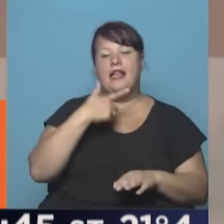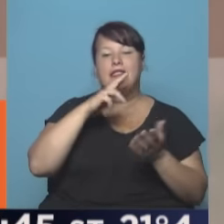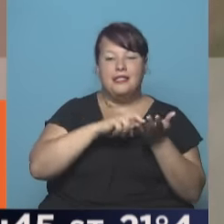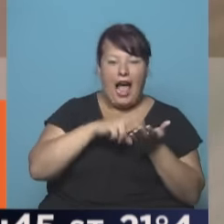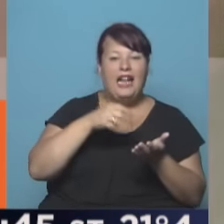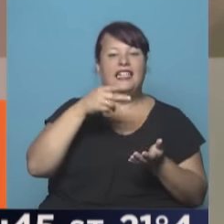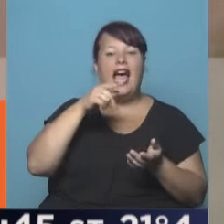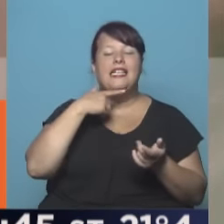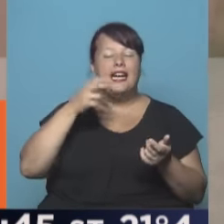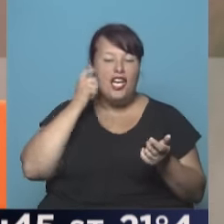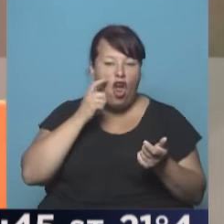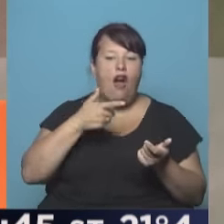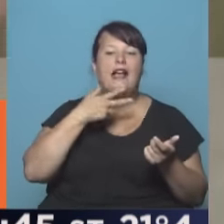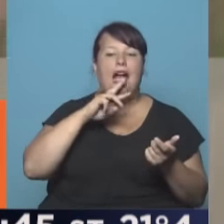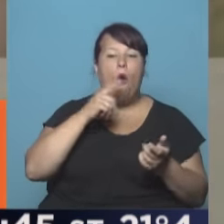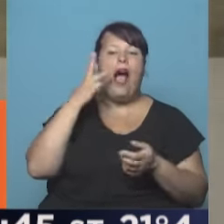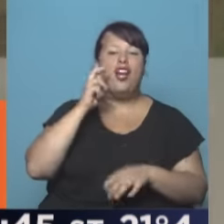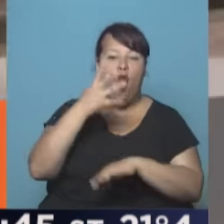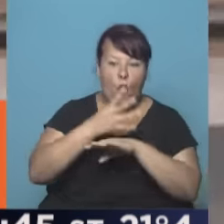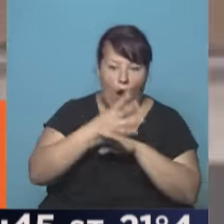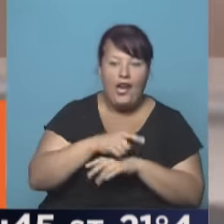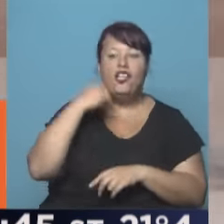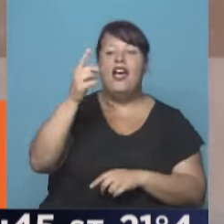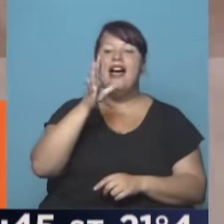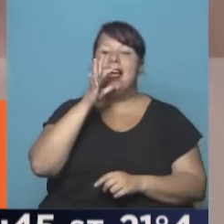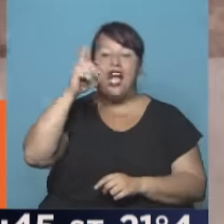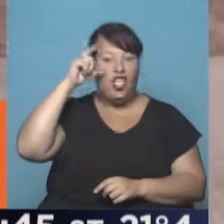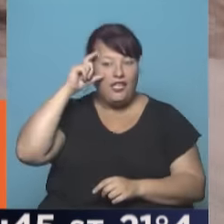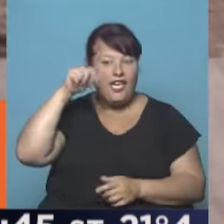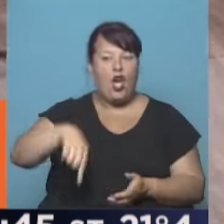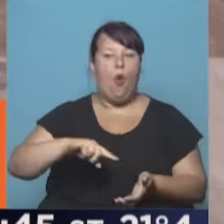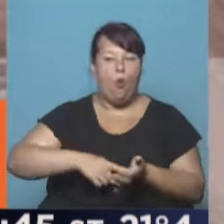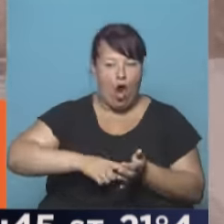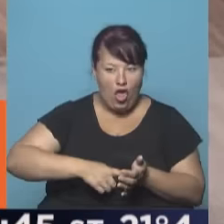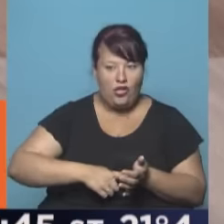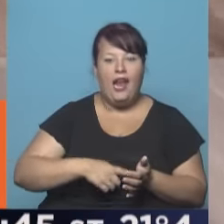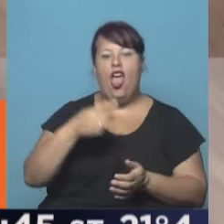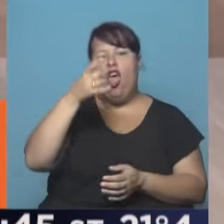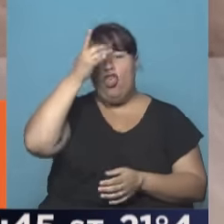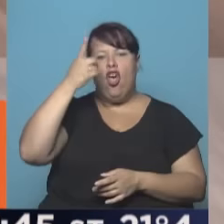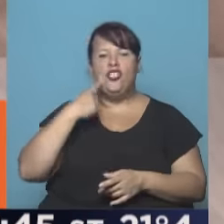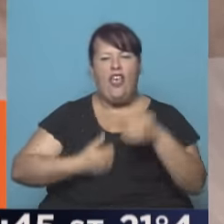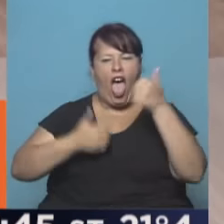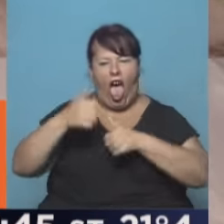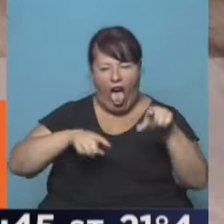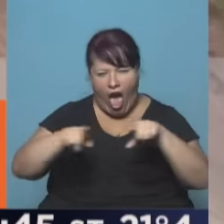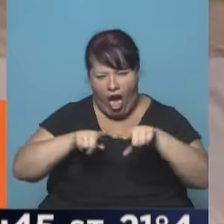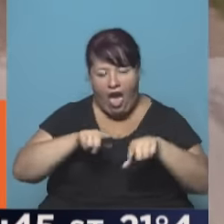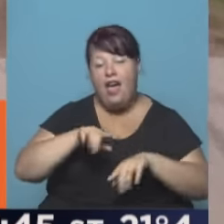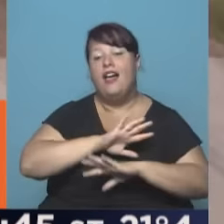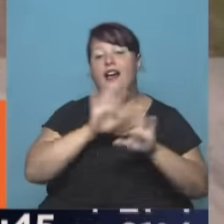Salta, Chilecito, San Juan, Río Cuarto y llegarán el 14 de enero a Buenos Aires, después de 12 días de competencia de